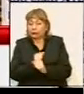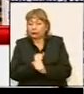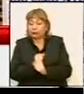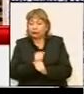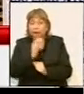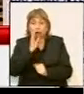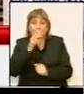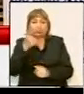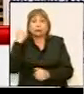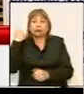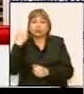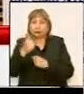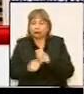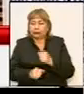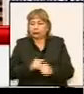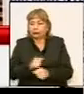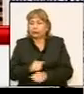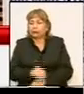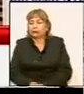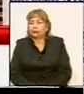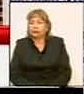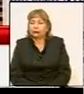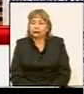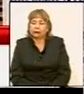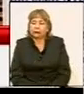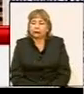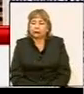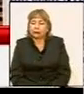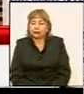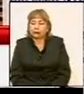que tuvimos el año pasado. Siguiente, por favor.